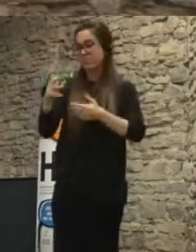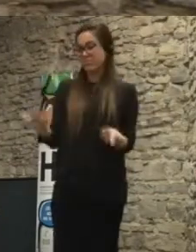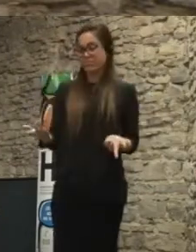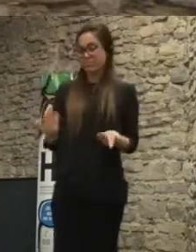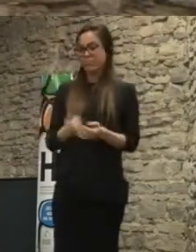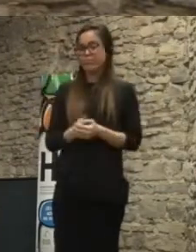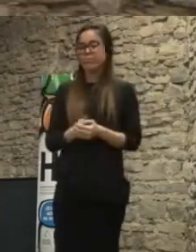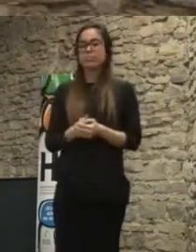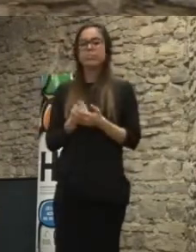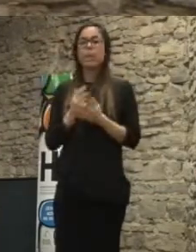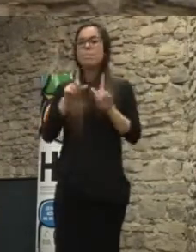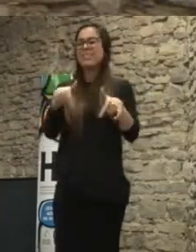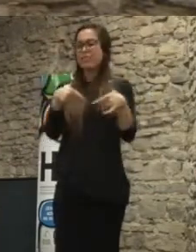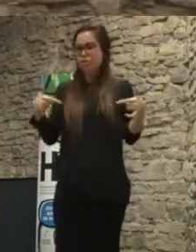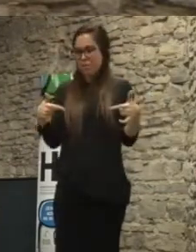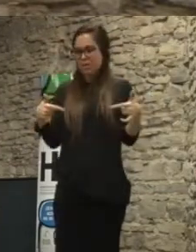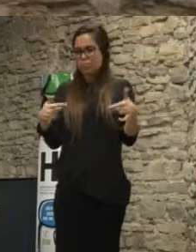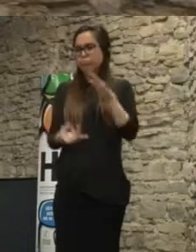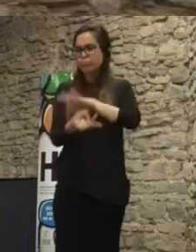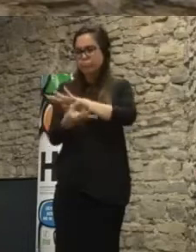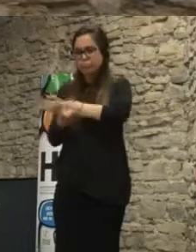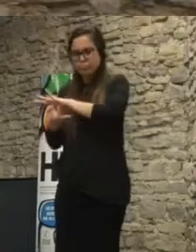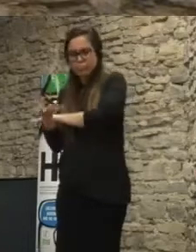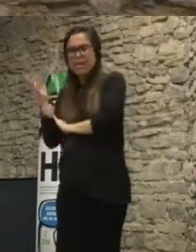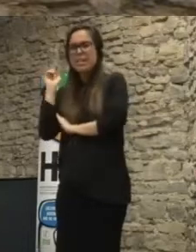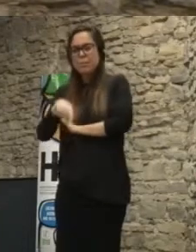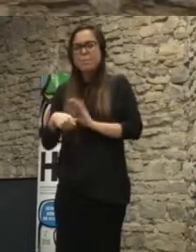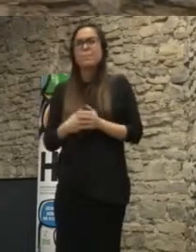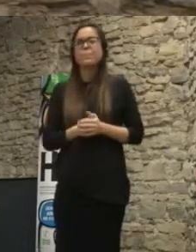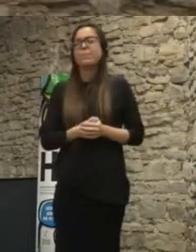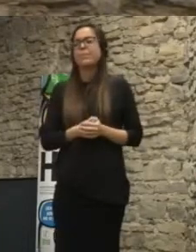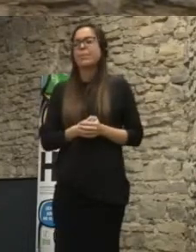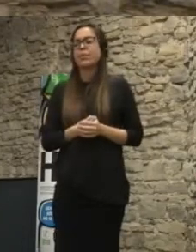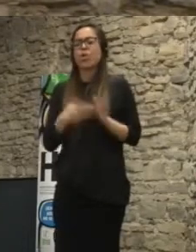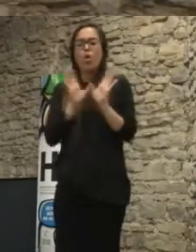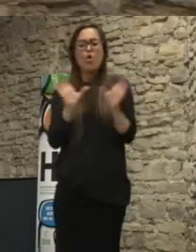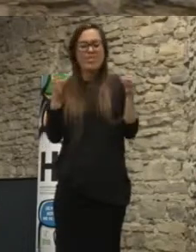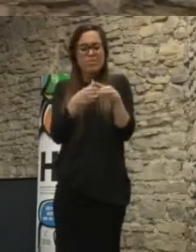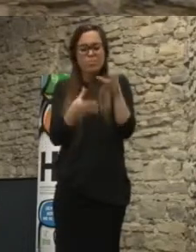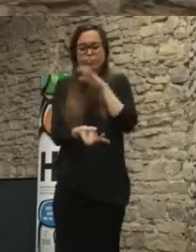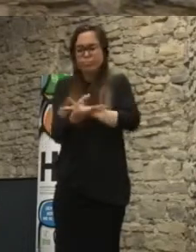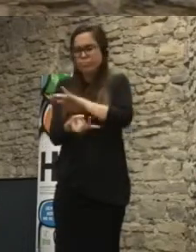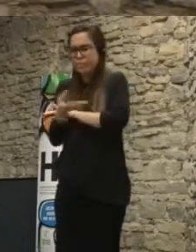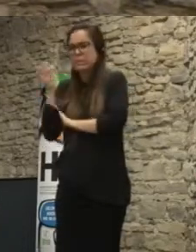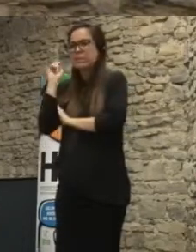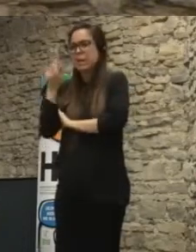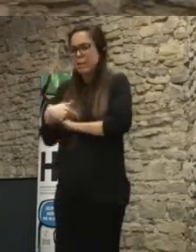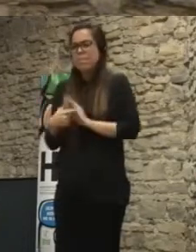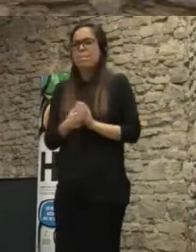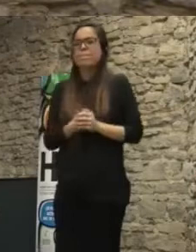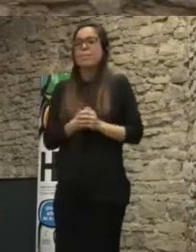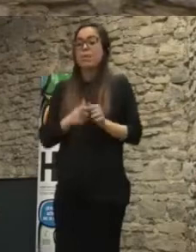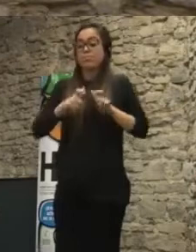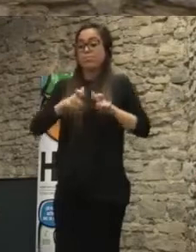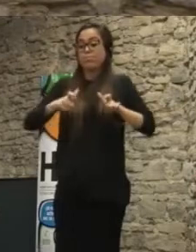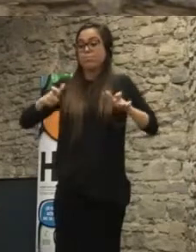crecido plataformas, han crecido colectivos. Está creciendo, y